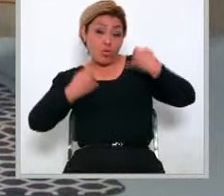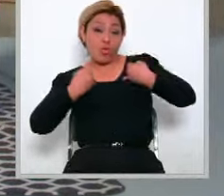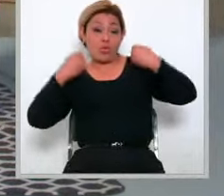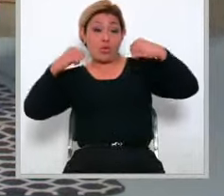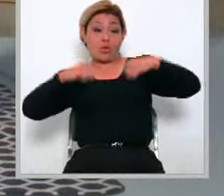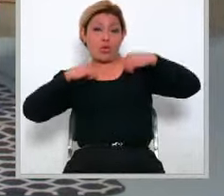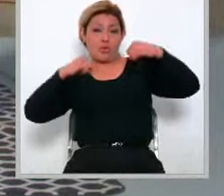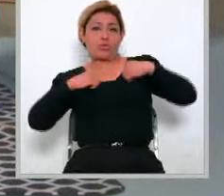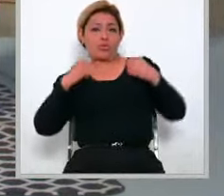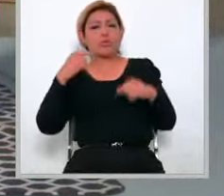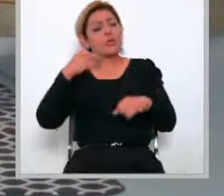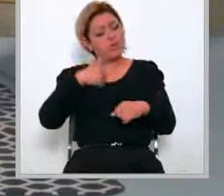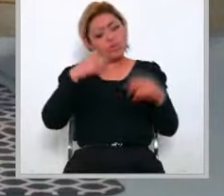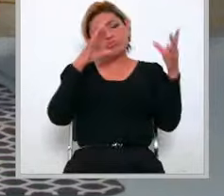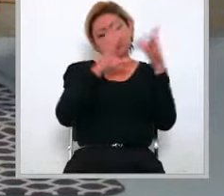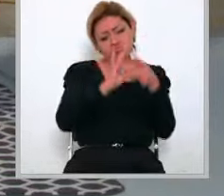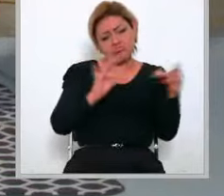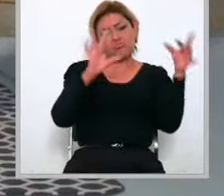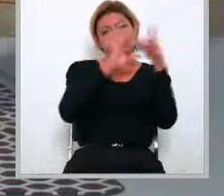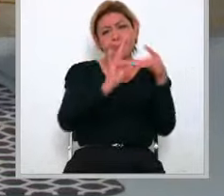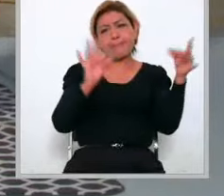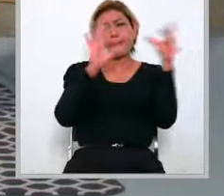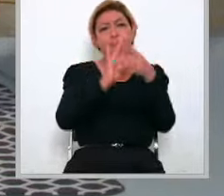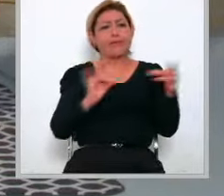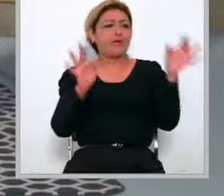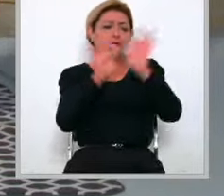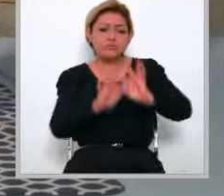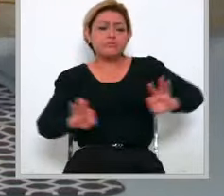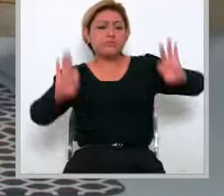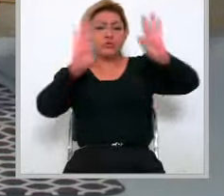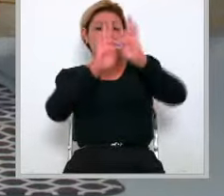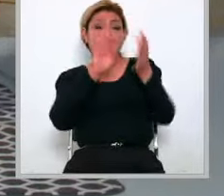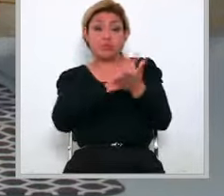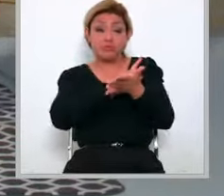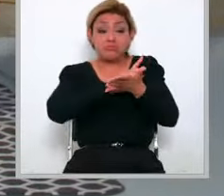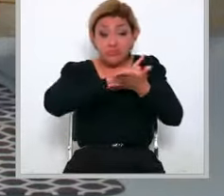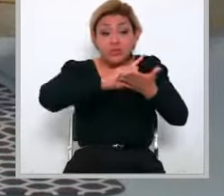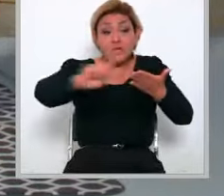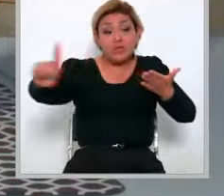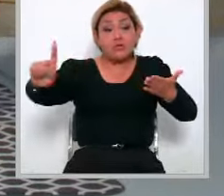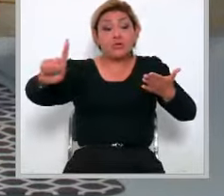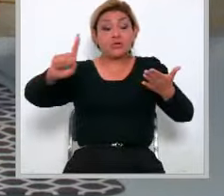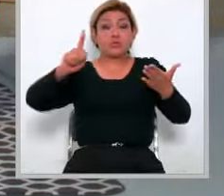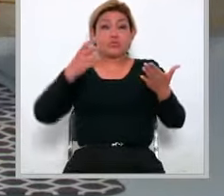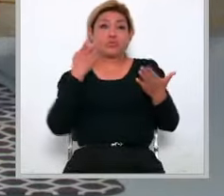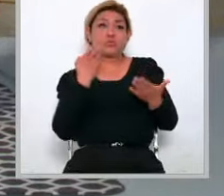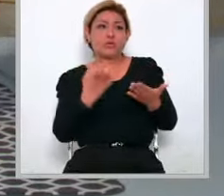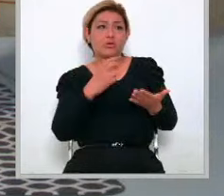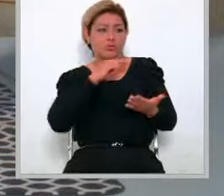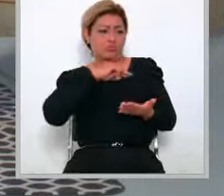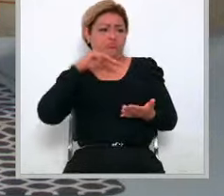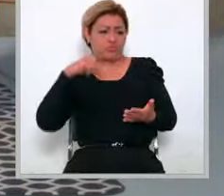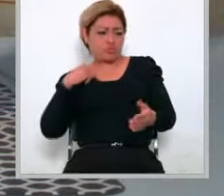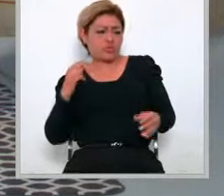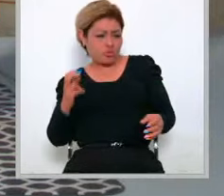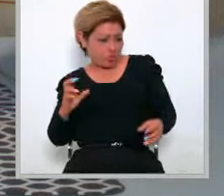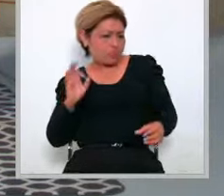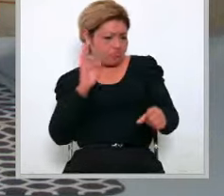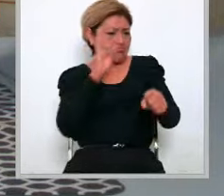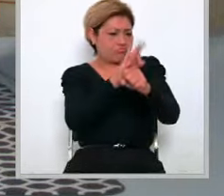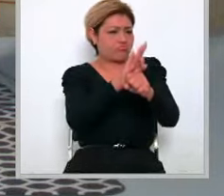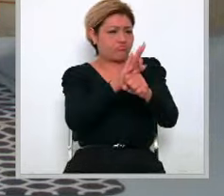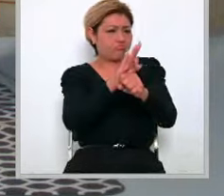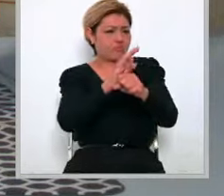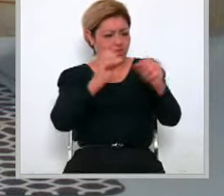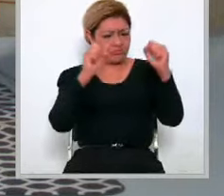nada pues impulsar los derechos que ahorita o antes no se daban, y creo que más allá